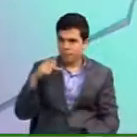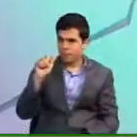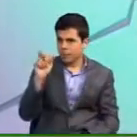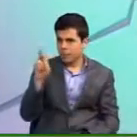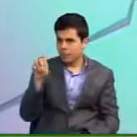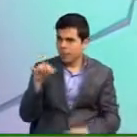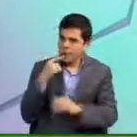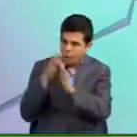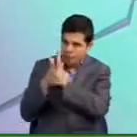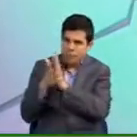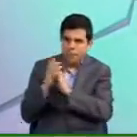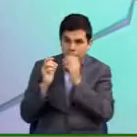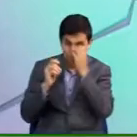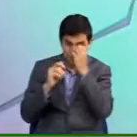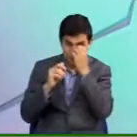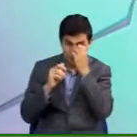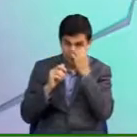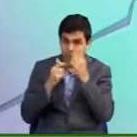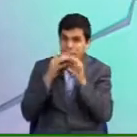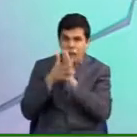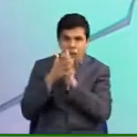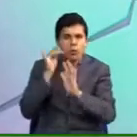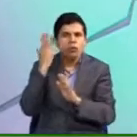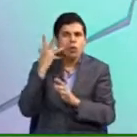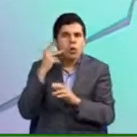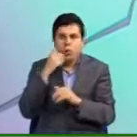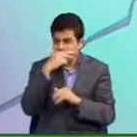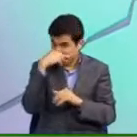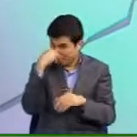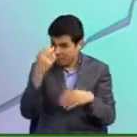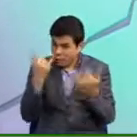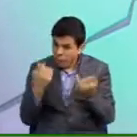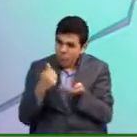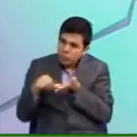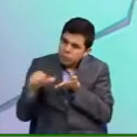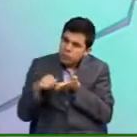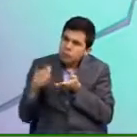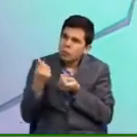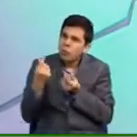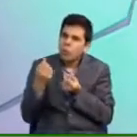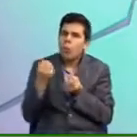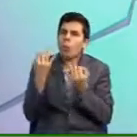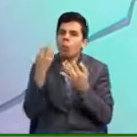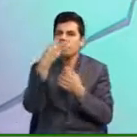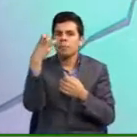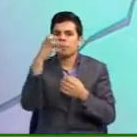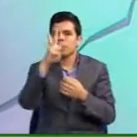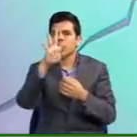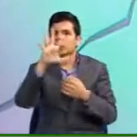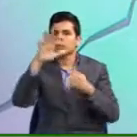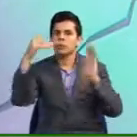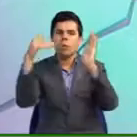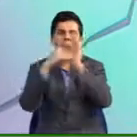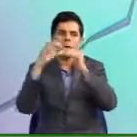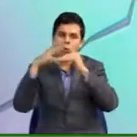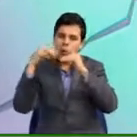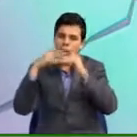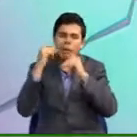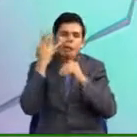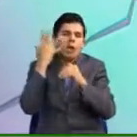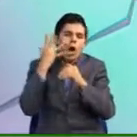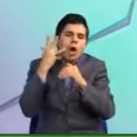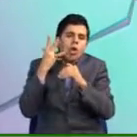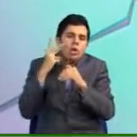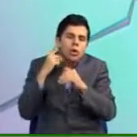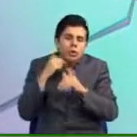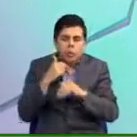cifra realmente diariamente se dejan de facturar cerca de 345 mil dólares lo cual quiere decir